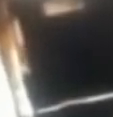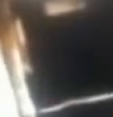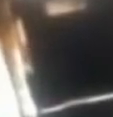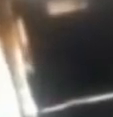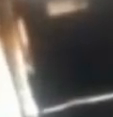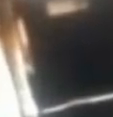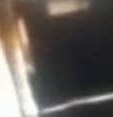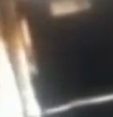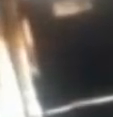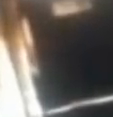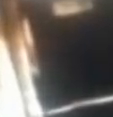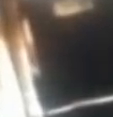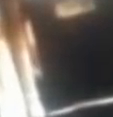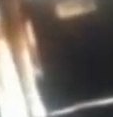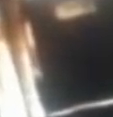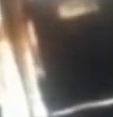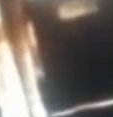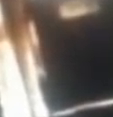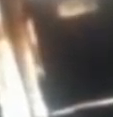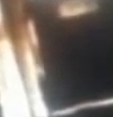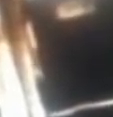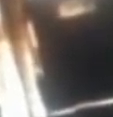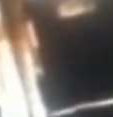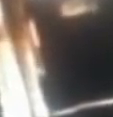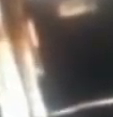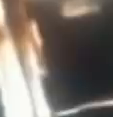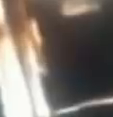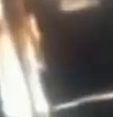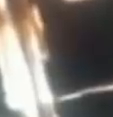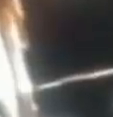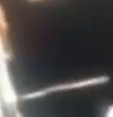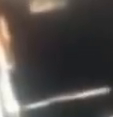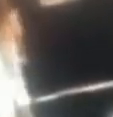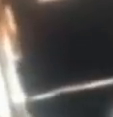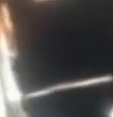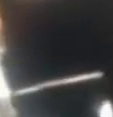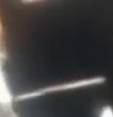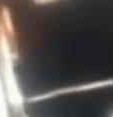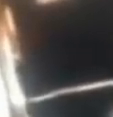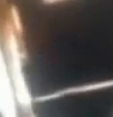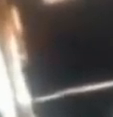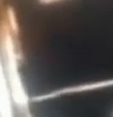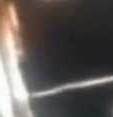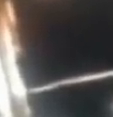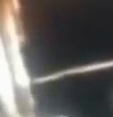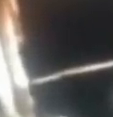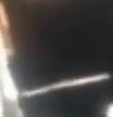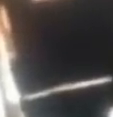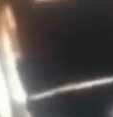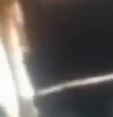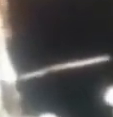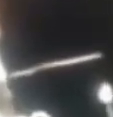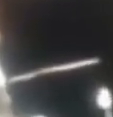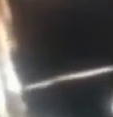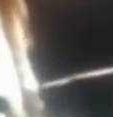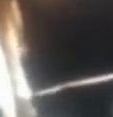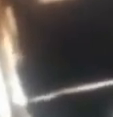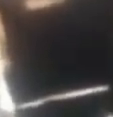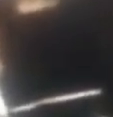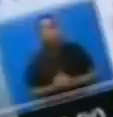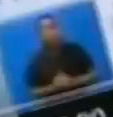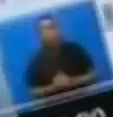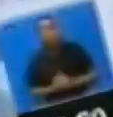su bachillerato en el Colegio Nacional La Salle de Zipaquirá, el segundo mejor puntaje del ICFES en